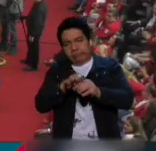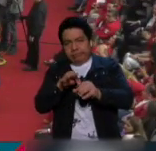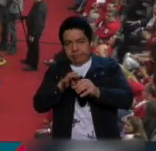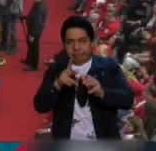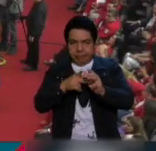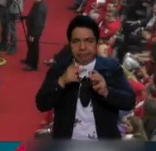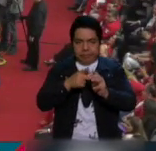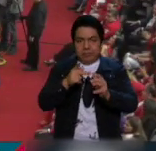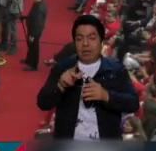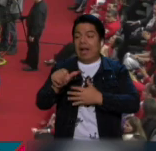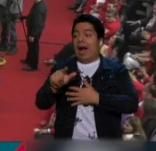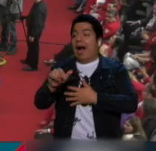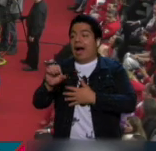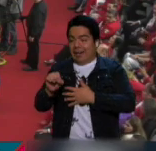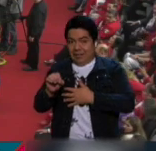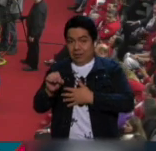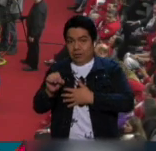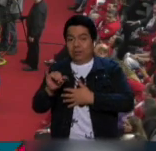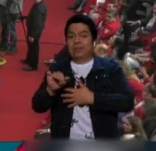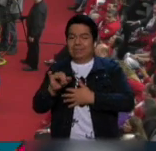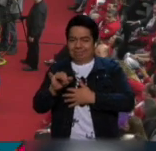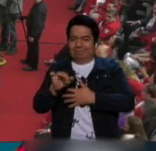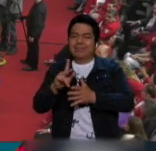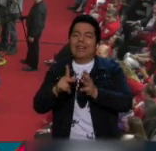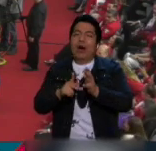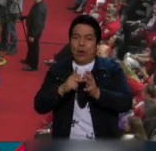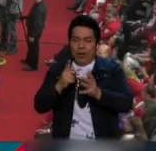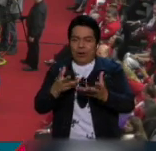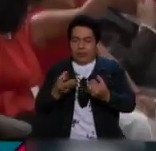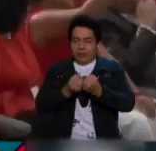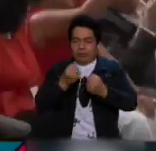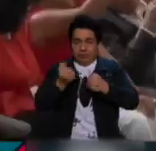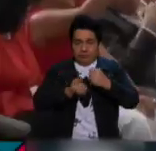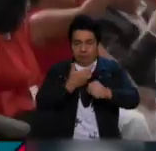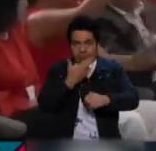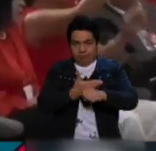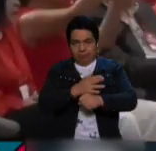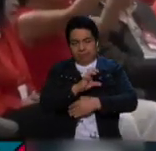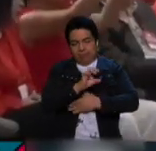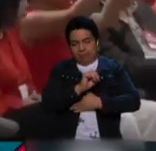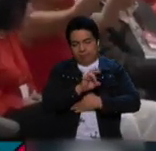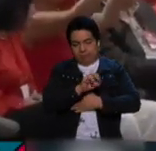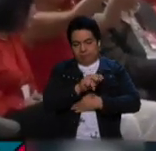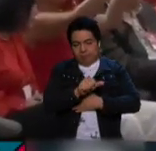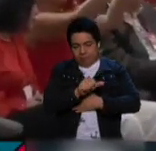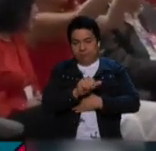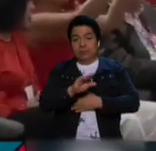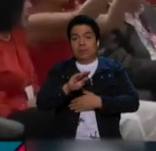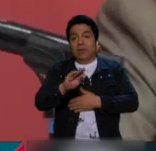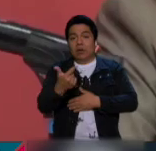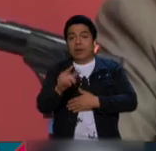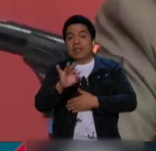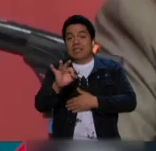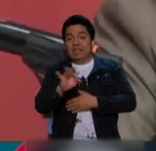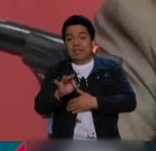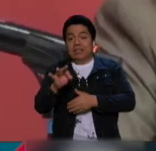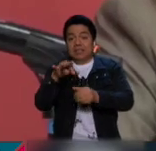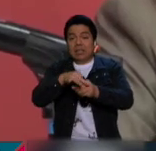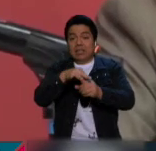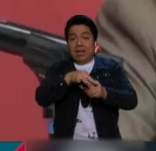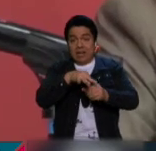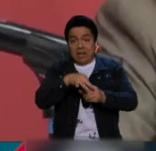era de esperarse, Alejandro Moreno Cárdenas consiguió reelegirse junto a la secretaria general Carolina Villano con el 97% de los